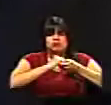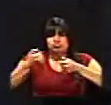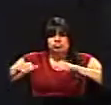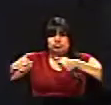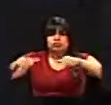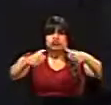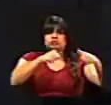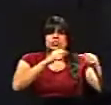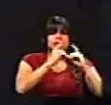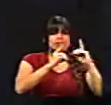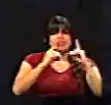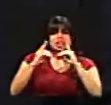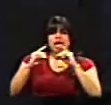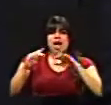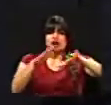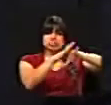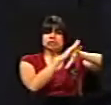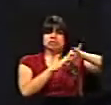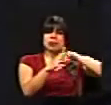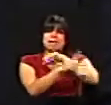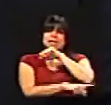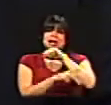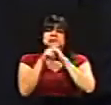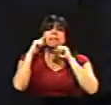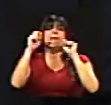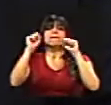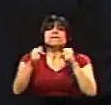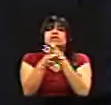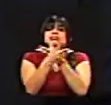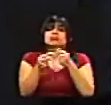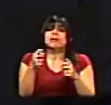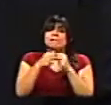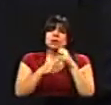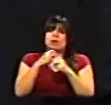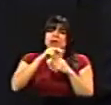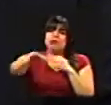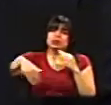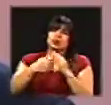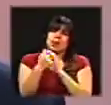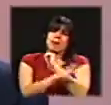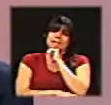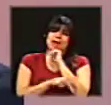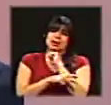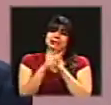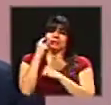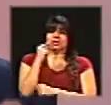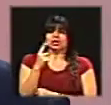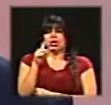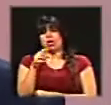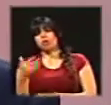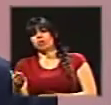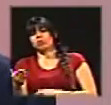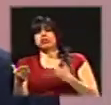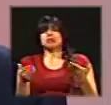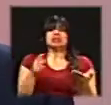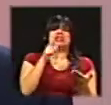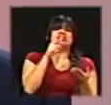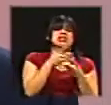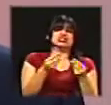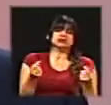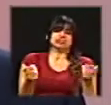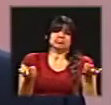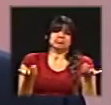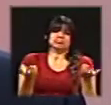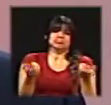de diálogo nacional para poder darle solución a los problemas nacionales, porque esto no lo va a solucionar un lado o el otro,